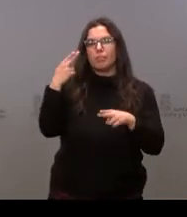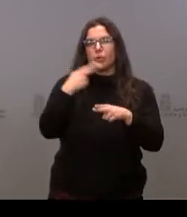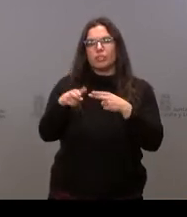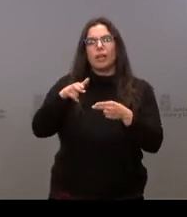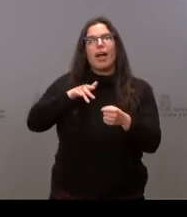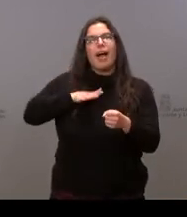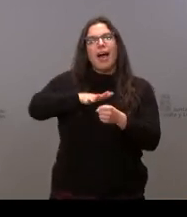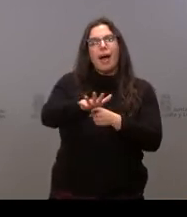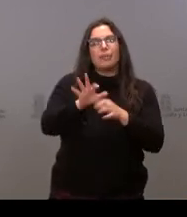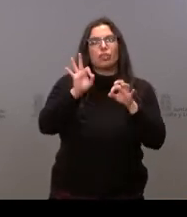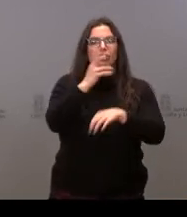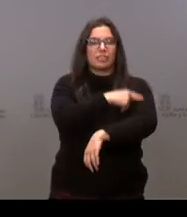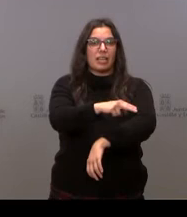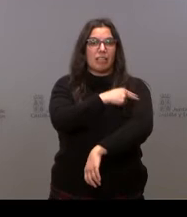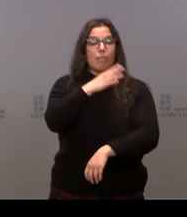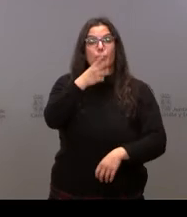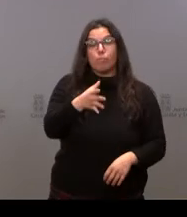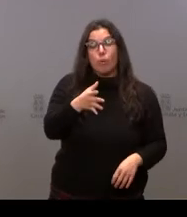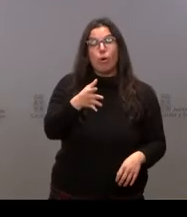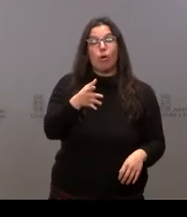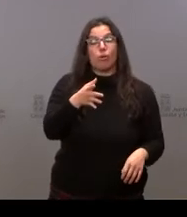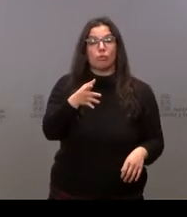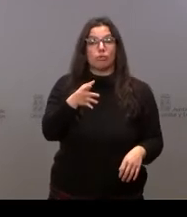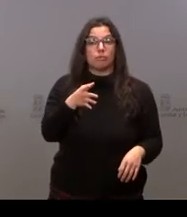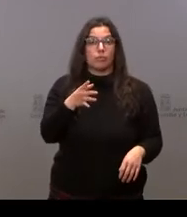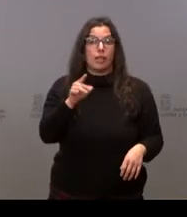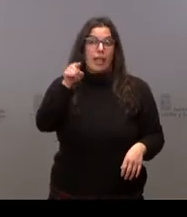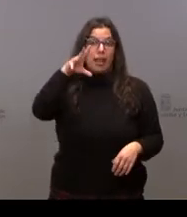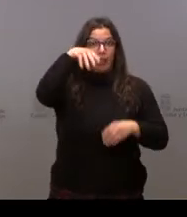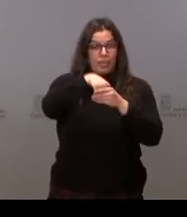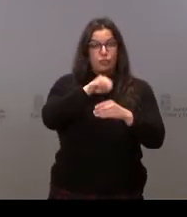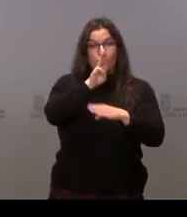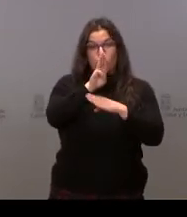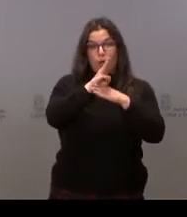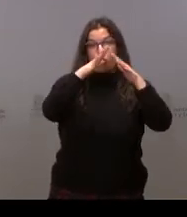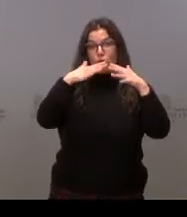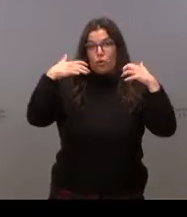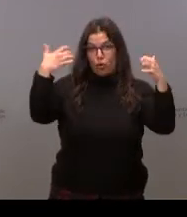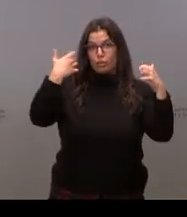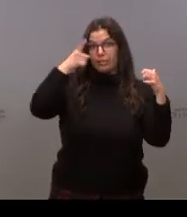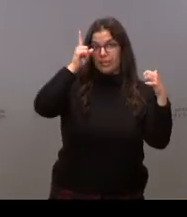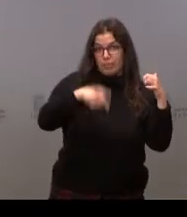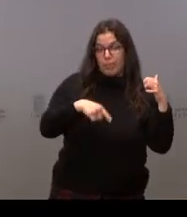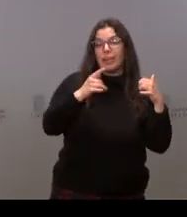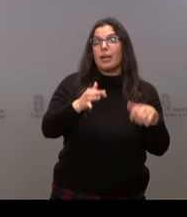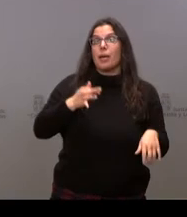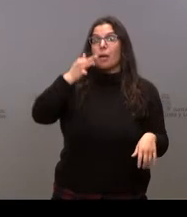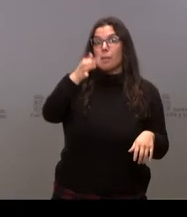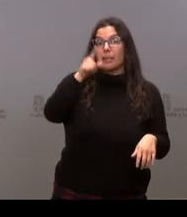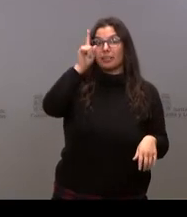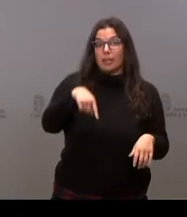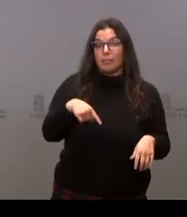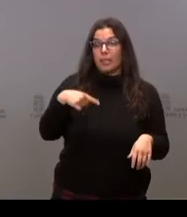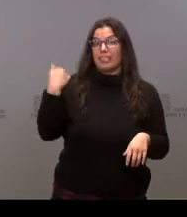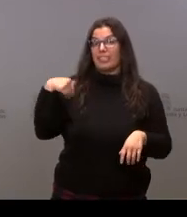ámbito de la sanidad porque no solo es procurador de las cortes de castilla y león' sino que durante las dos últimas legislaturas